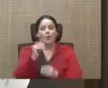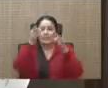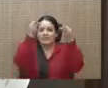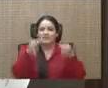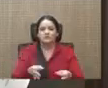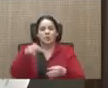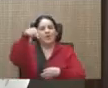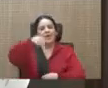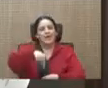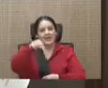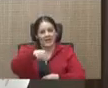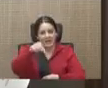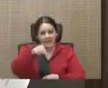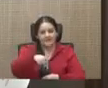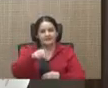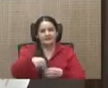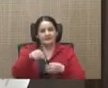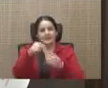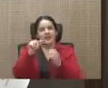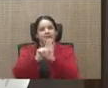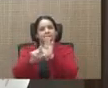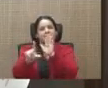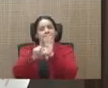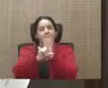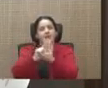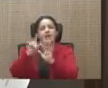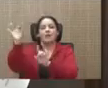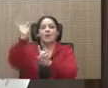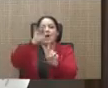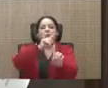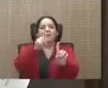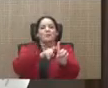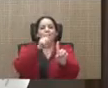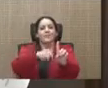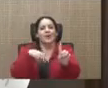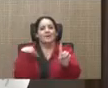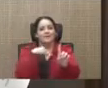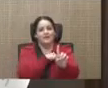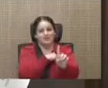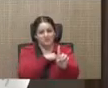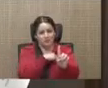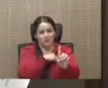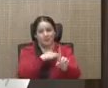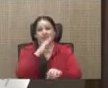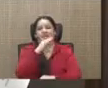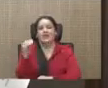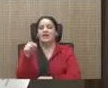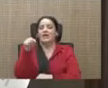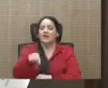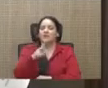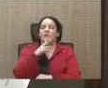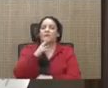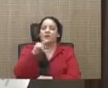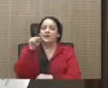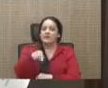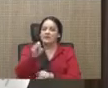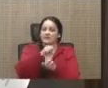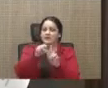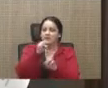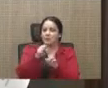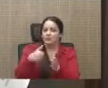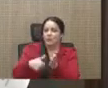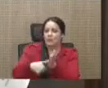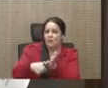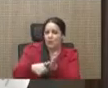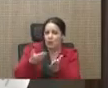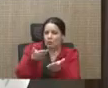interpelamos al señor Acosta. Pero hablar de una moción de censura es algo que no debemos tomar a la ligera, pues es vital no hacer ordinario